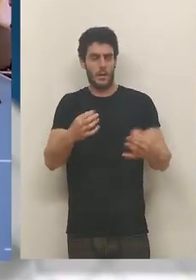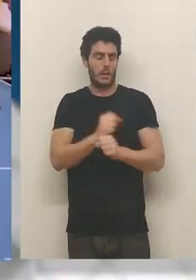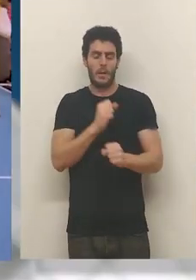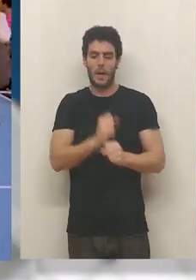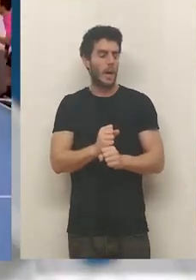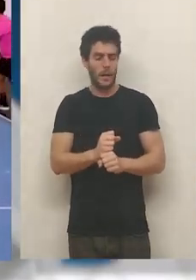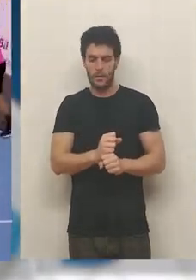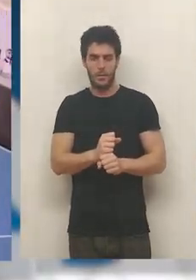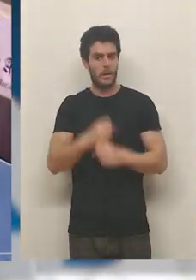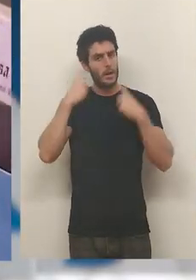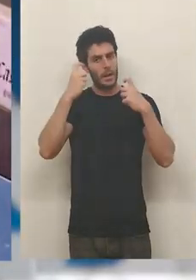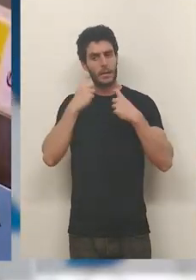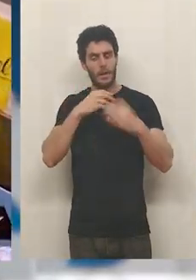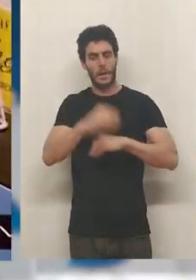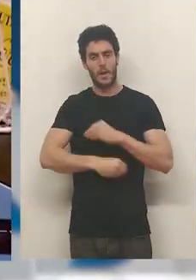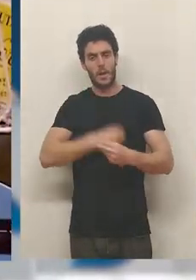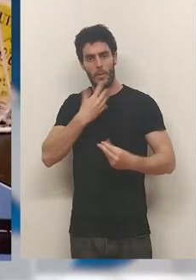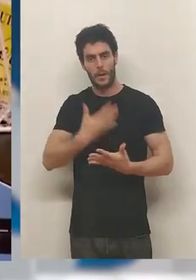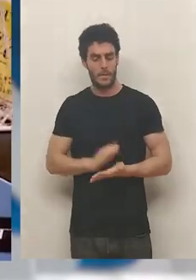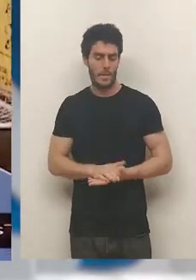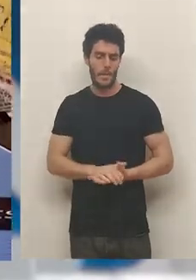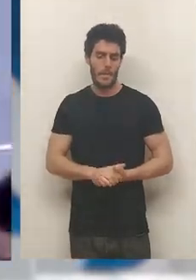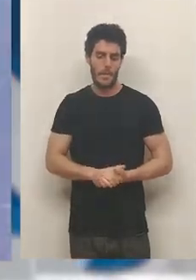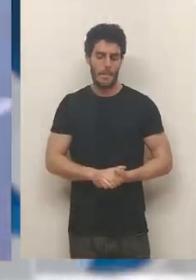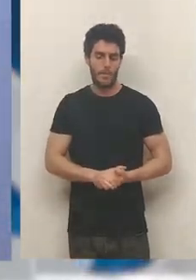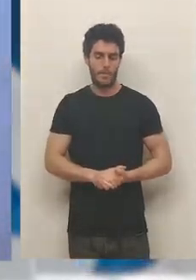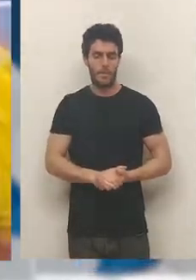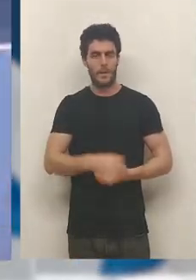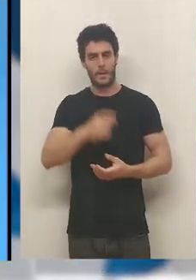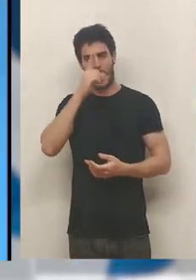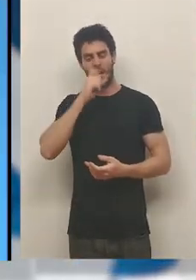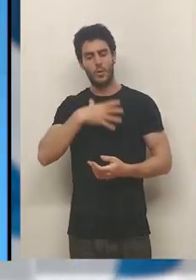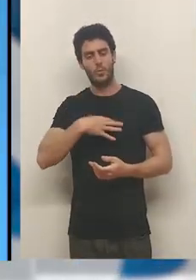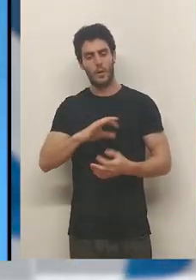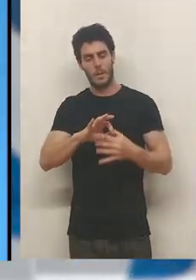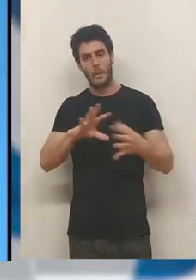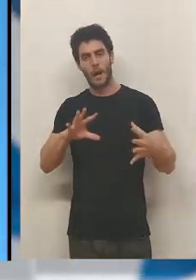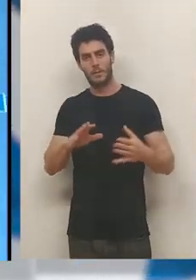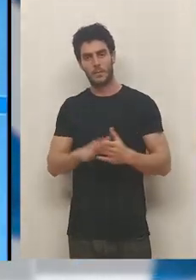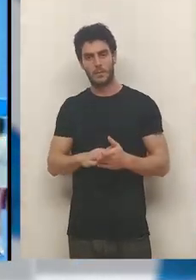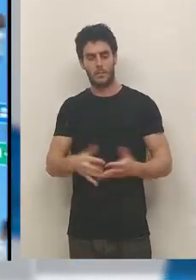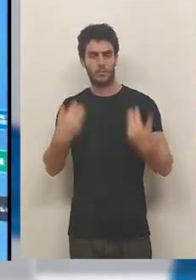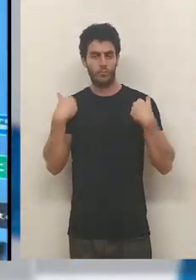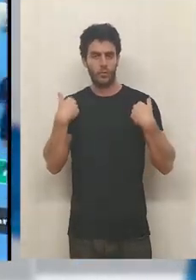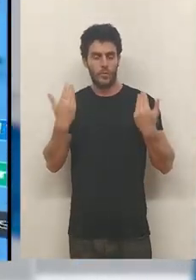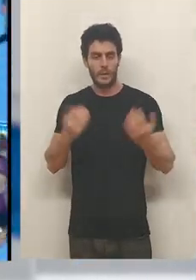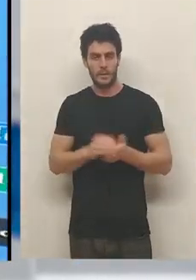yo creo que lo que hay hacer es trabajar e intentar hacerlo lo mejor posible y habrá un año que no cuadre y